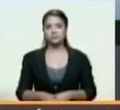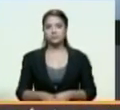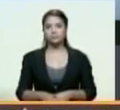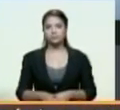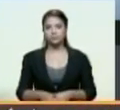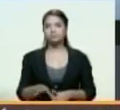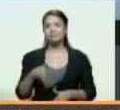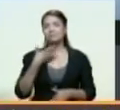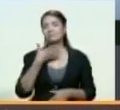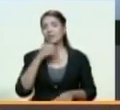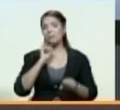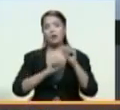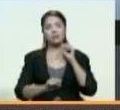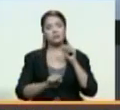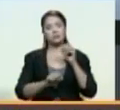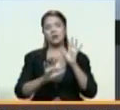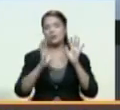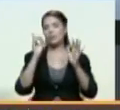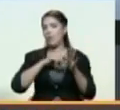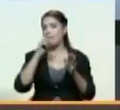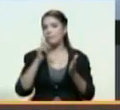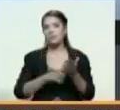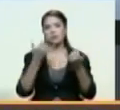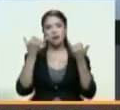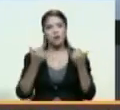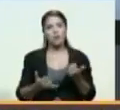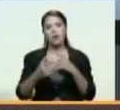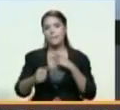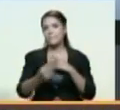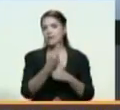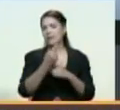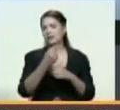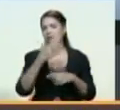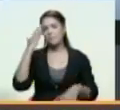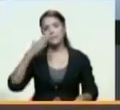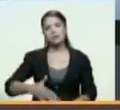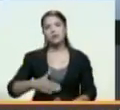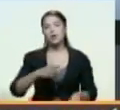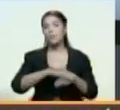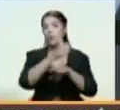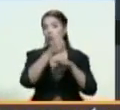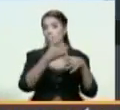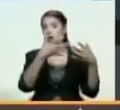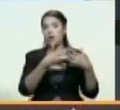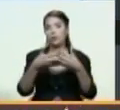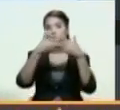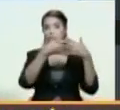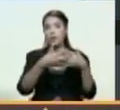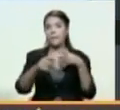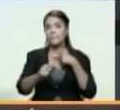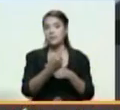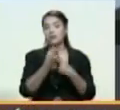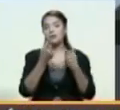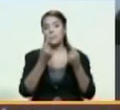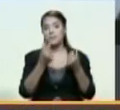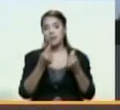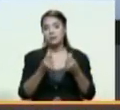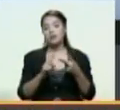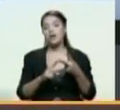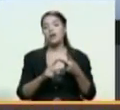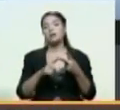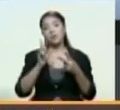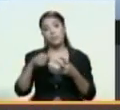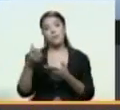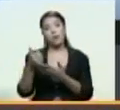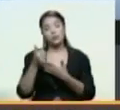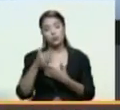para rechazar de manera absoluta estas amenazas militares por parte de Estados Unidos, las amenazas financieras, y para